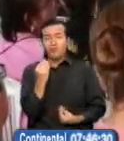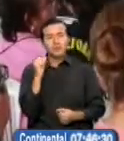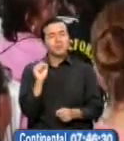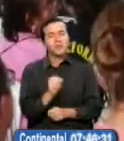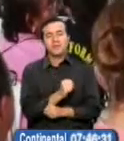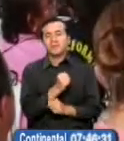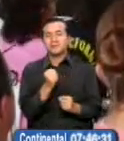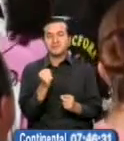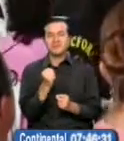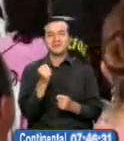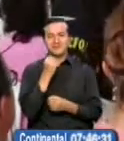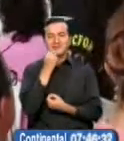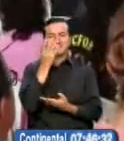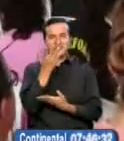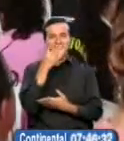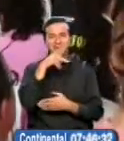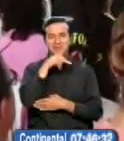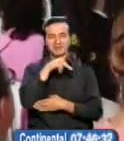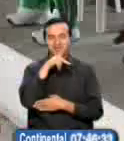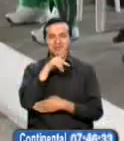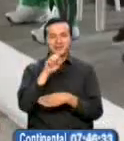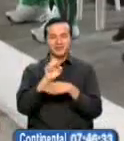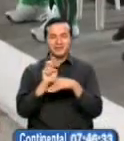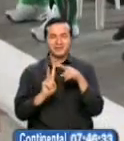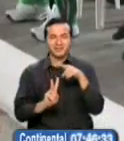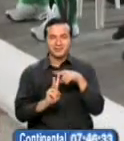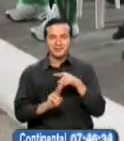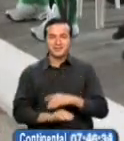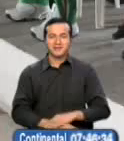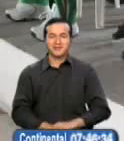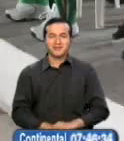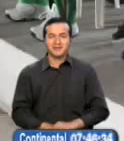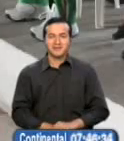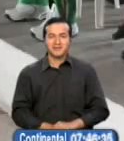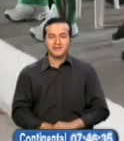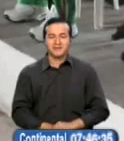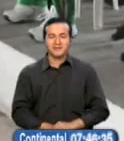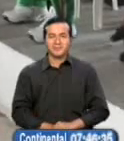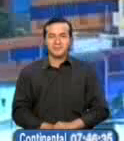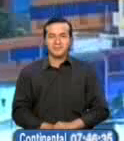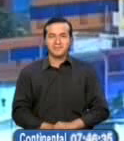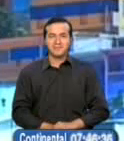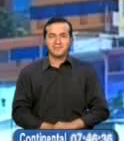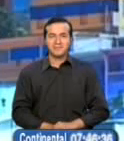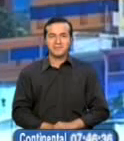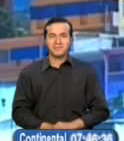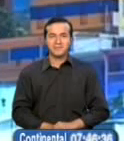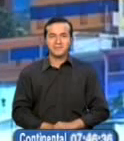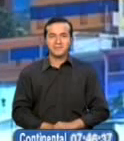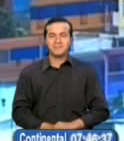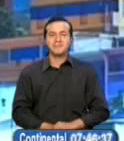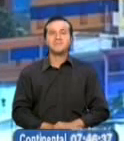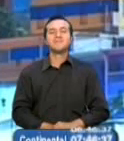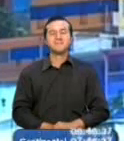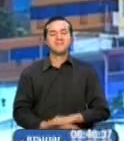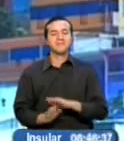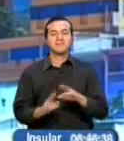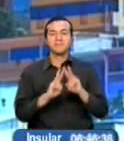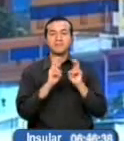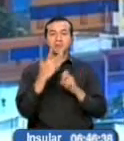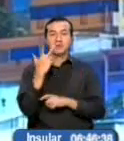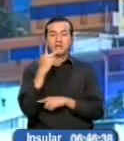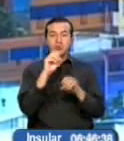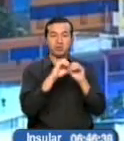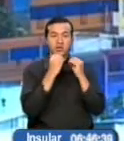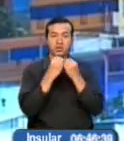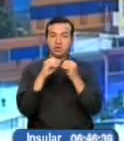Desde Puerto Viejo, con imágenes de Elías González, Kerly García, Ecuador TV. Vamos con otro tema. Tres